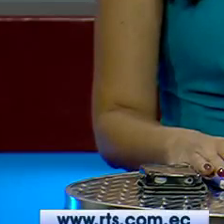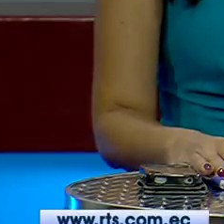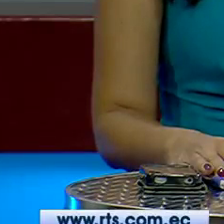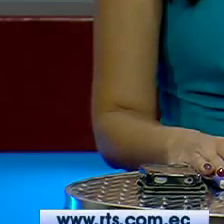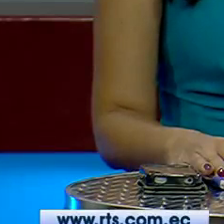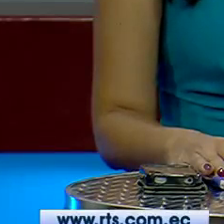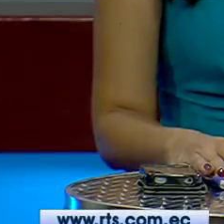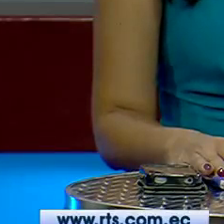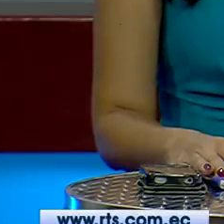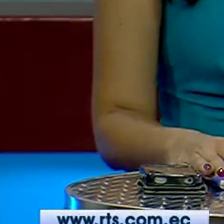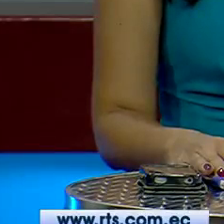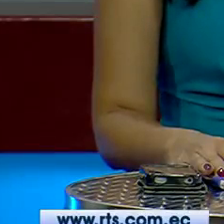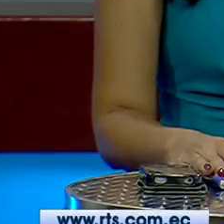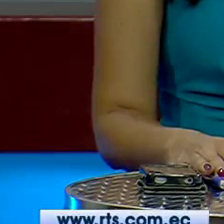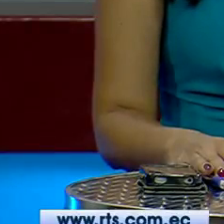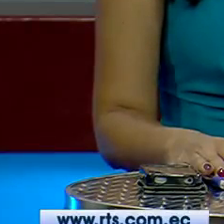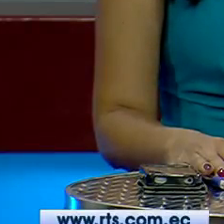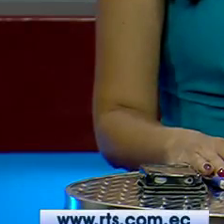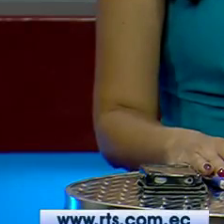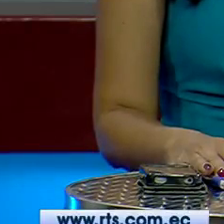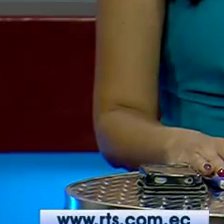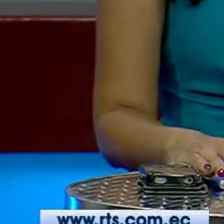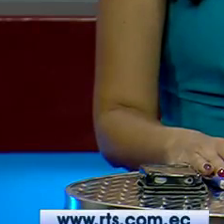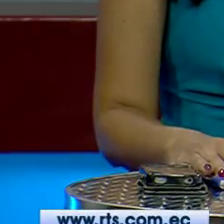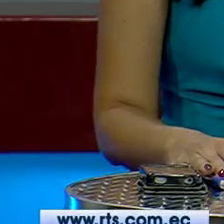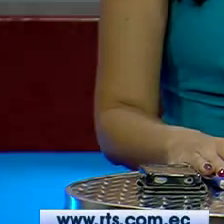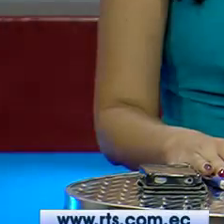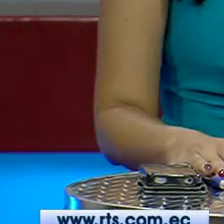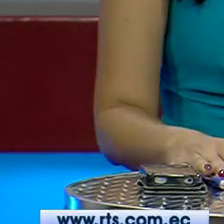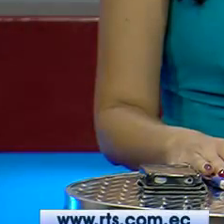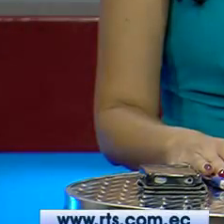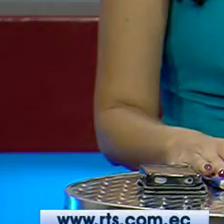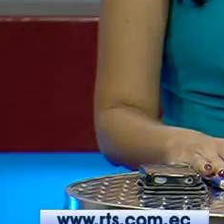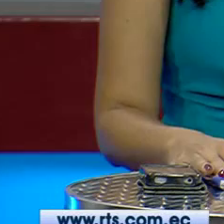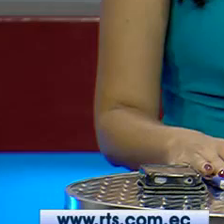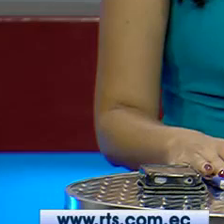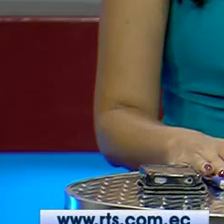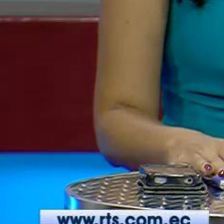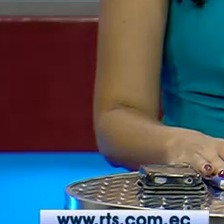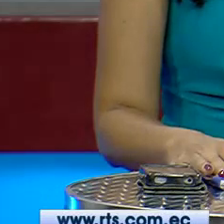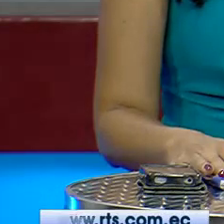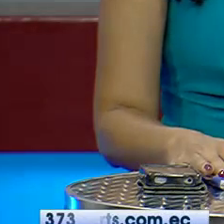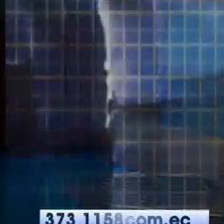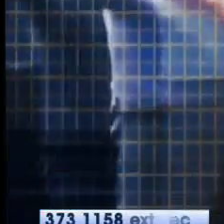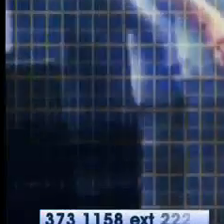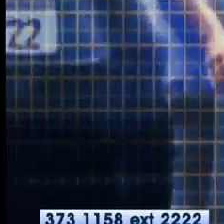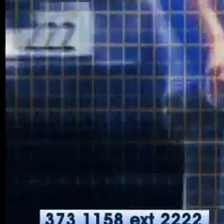acusado acababa de salir de la cárcel por tenencia ilegal de armas.